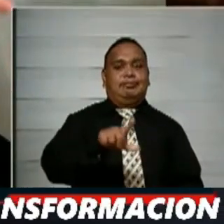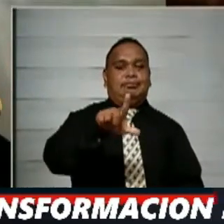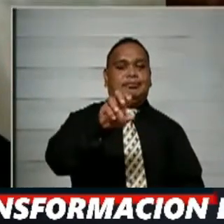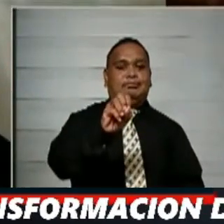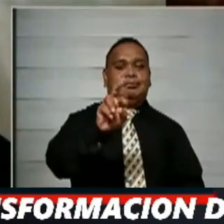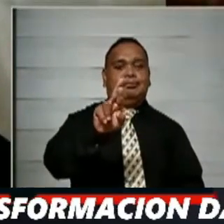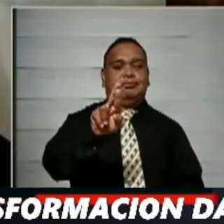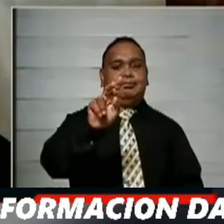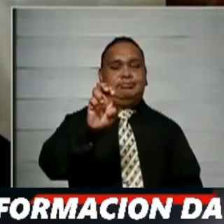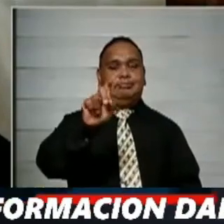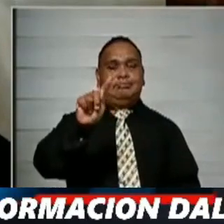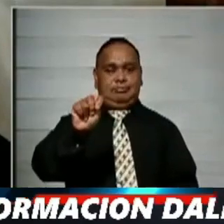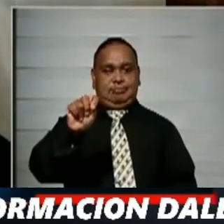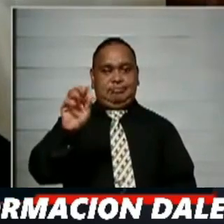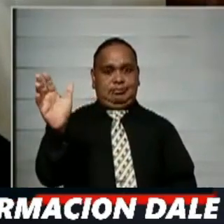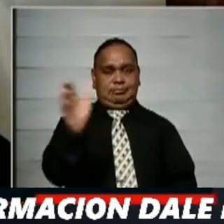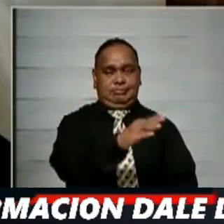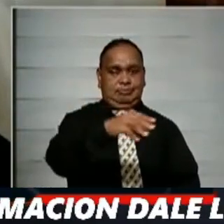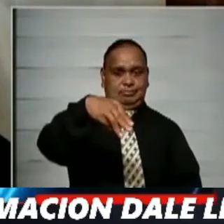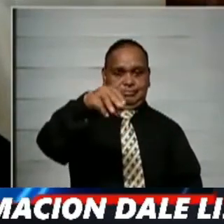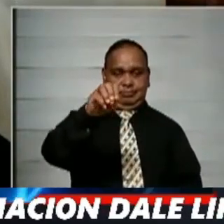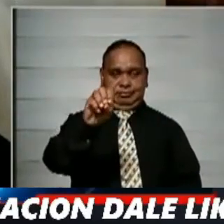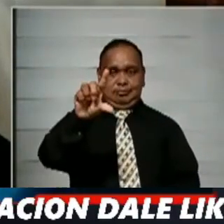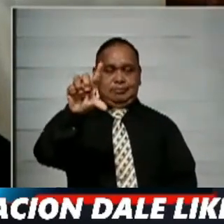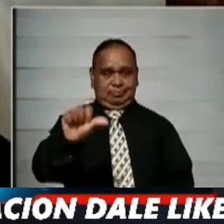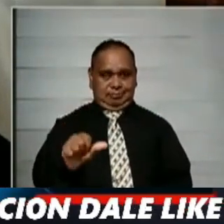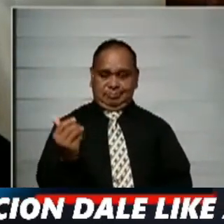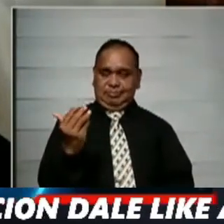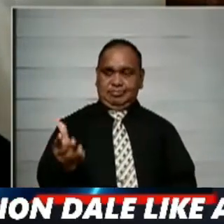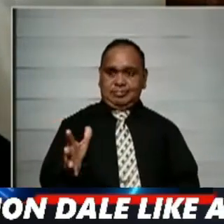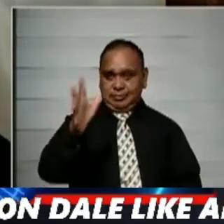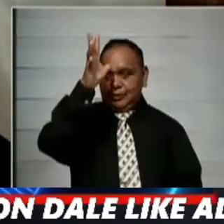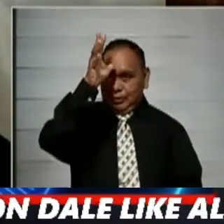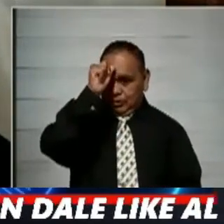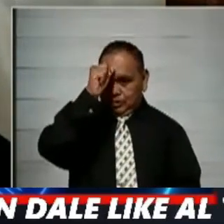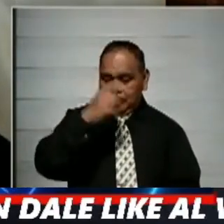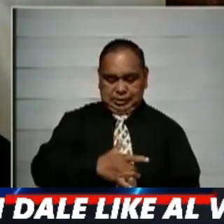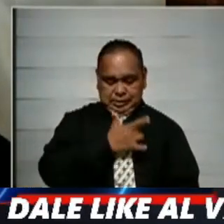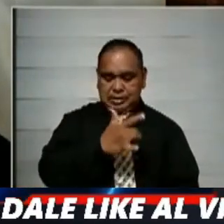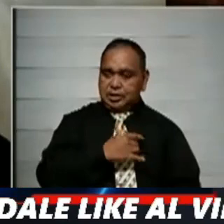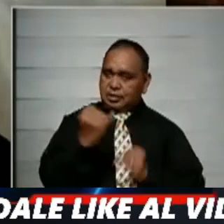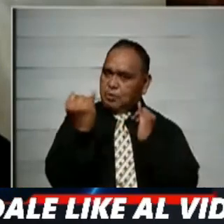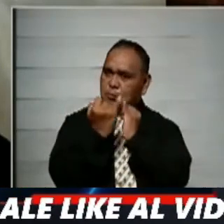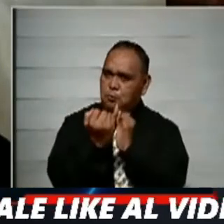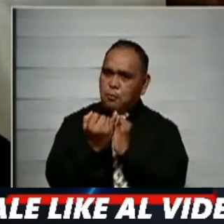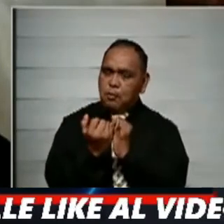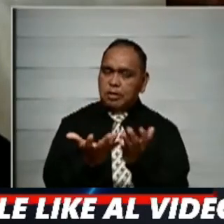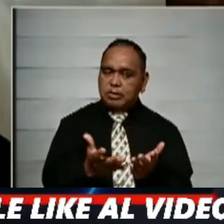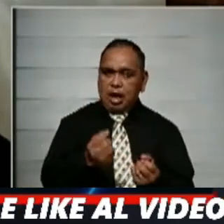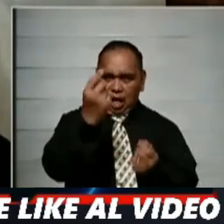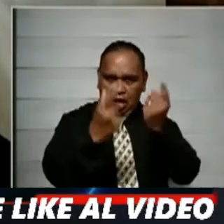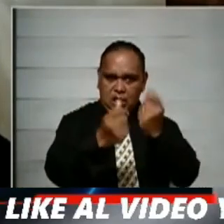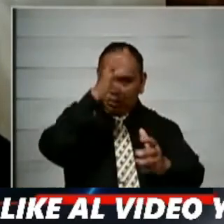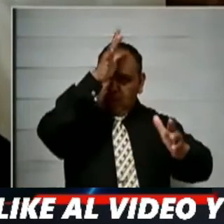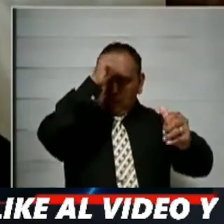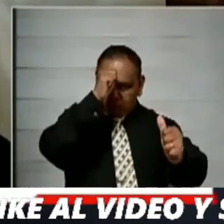bien como el 99% de las veces no coincido, ¿no? Bueno, muchas veces, ¿no? Otras, pues, estamos de acuerdo, sobre todo